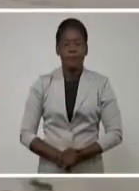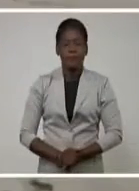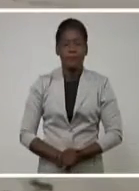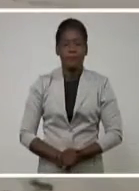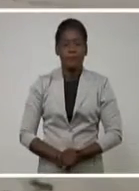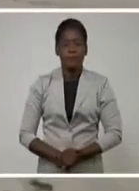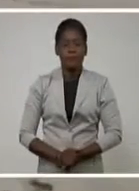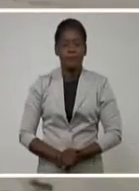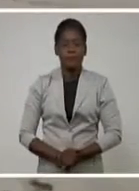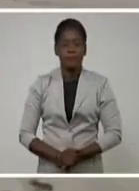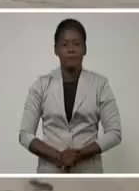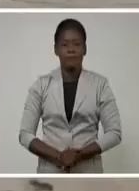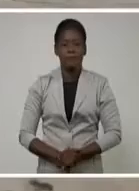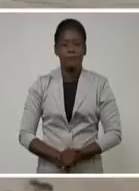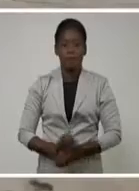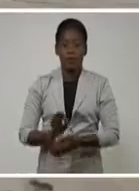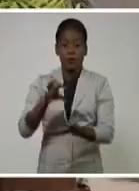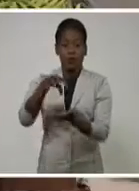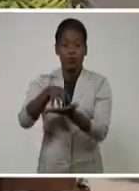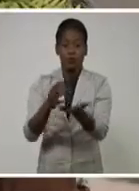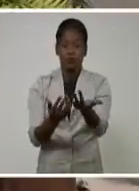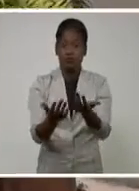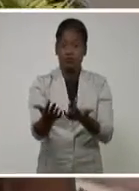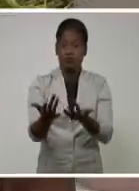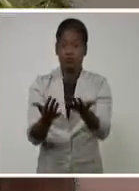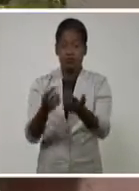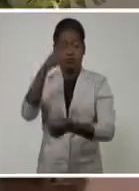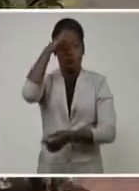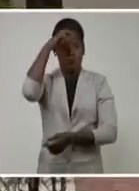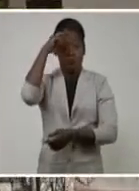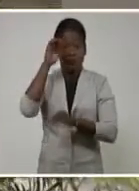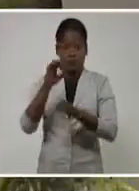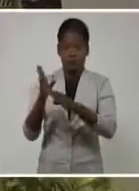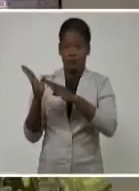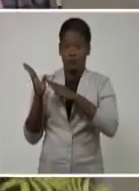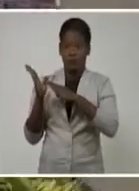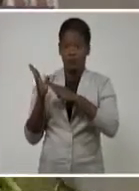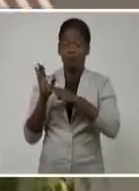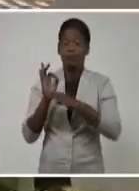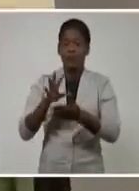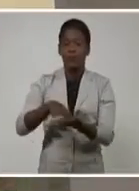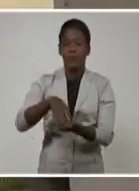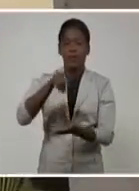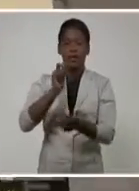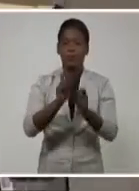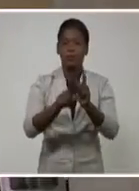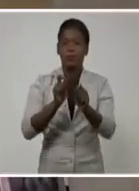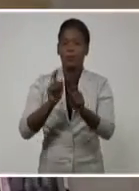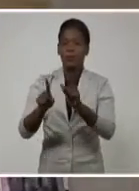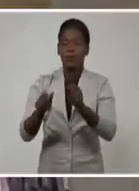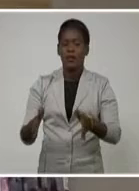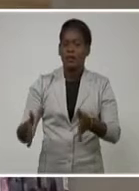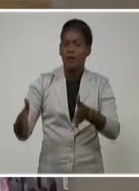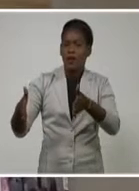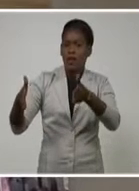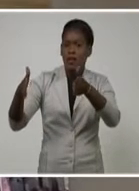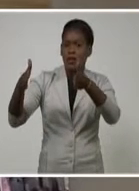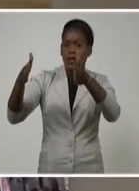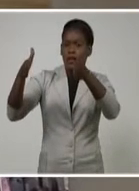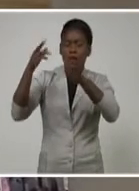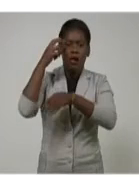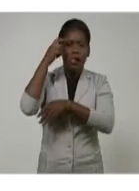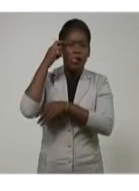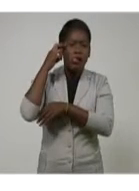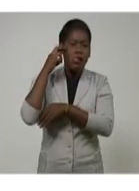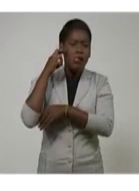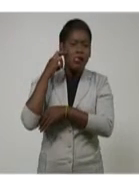Situado en pleno corazón del Boulevard Espirituano, se encuentra la Plaza del Mercado, uno de los edificios más emblemáticos de la ciudad, concluido